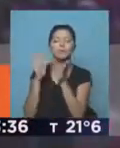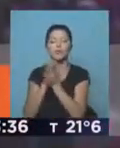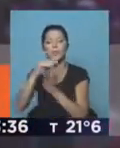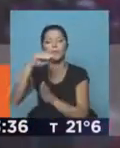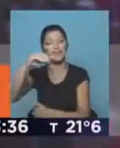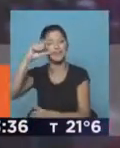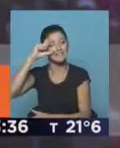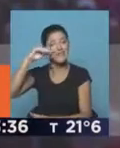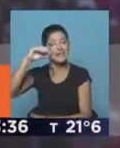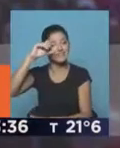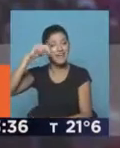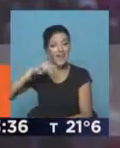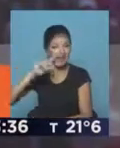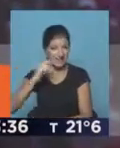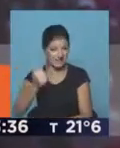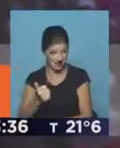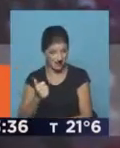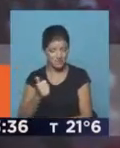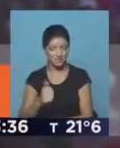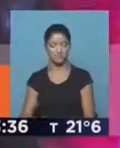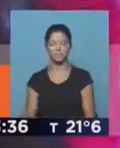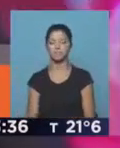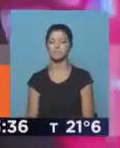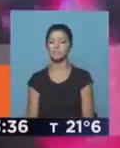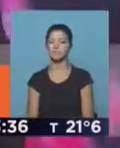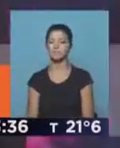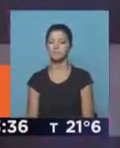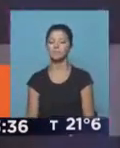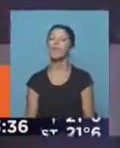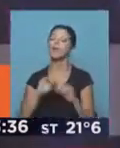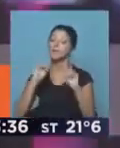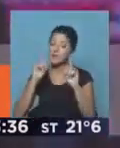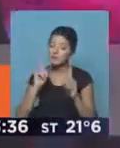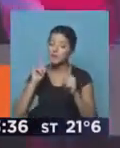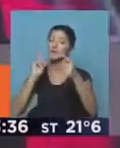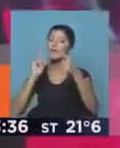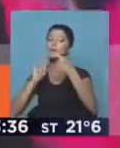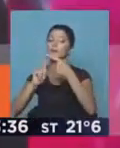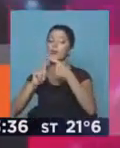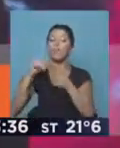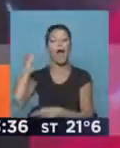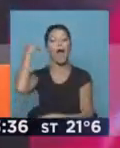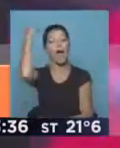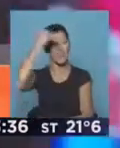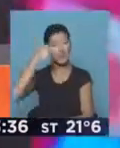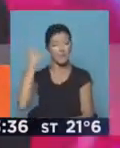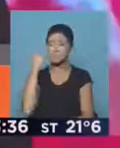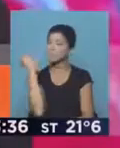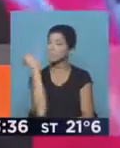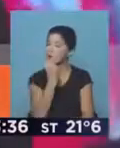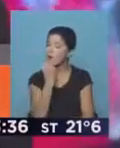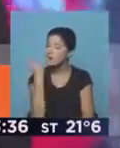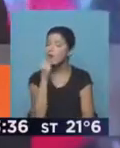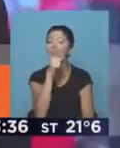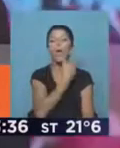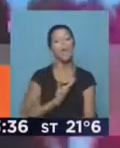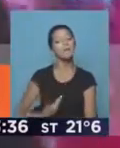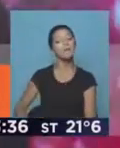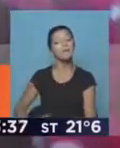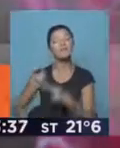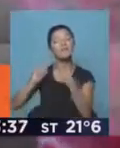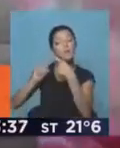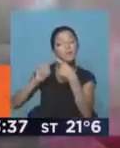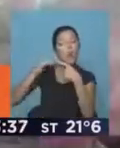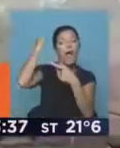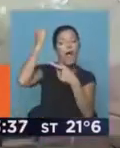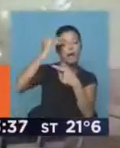interno no resuelto. El acercamiento a Arabia Saudita es muy importante. ¿Por qué? Porque Erdogan se ha acercado a Arabia Saudita y se